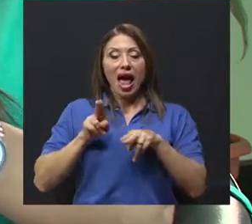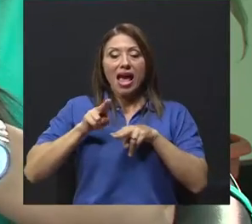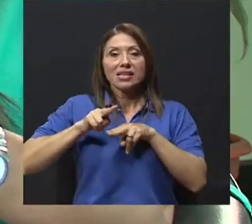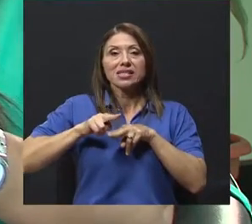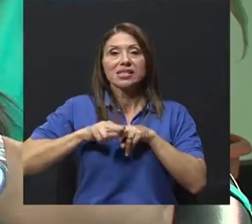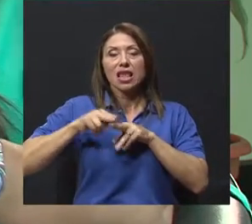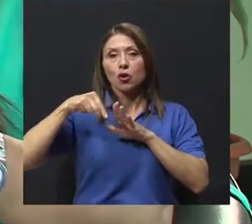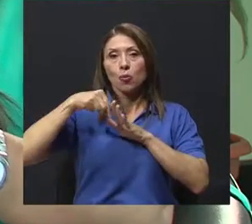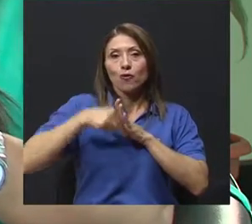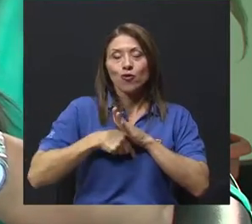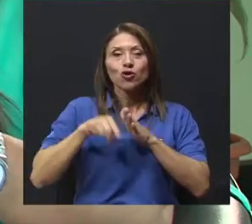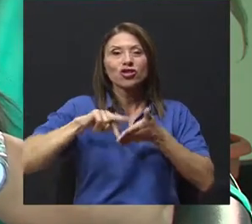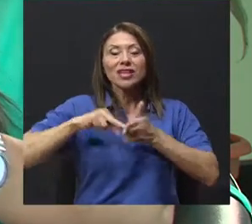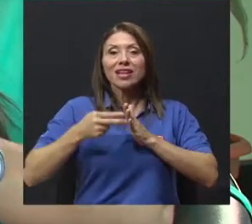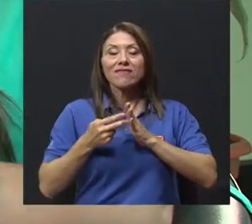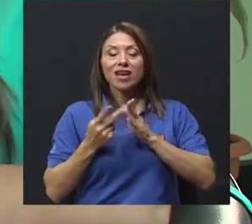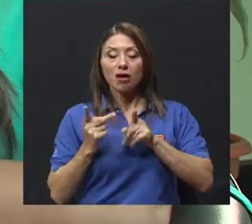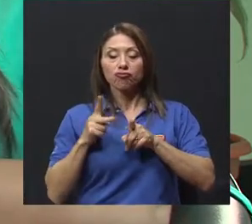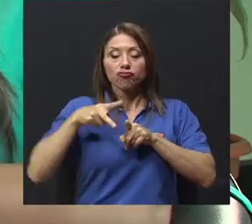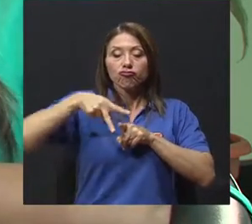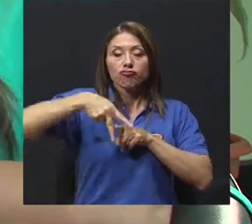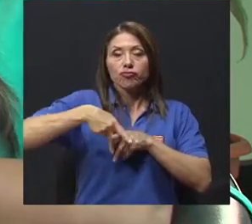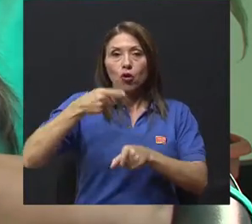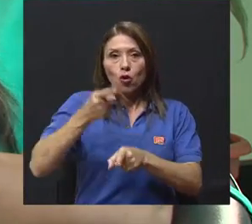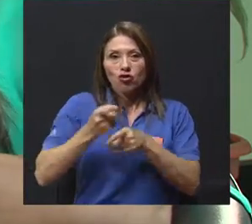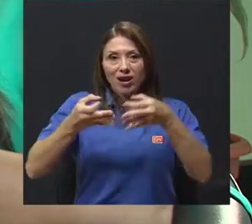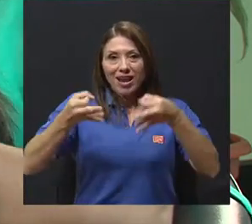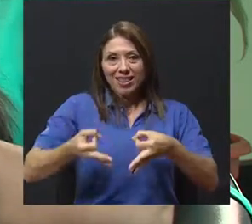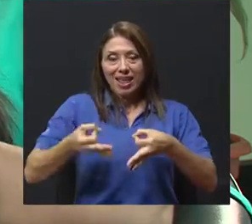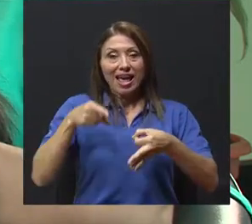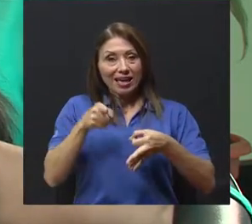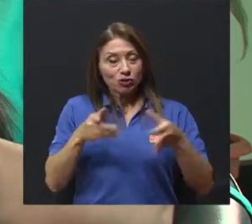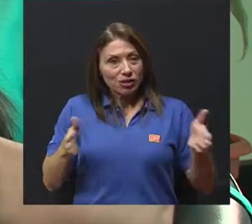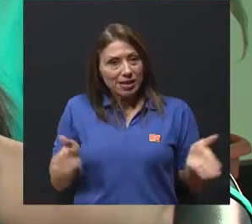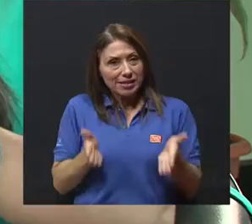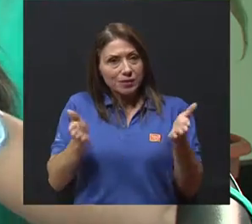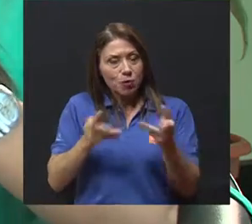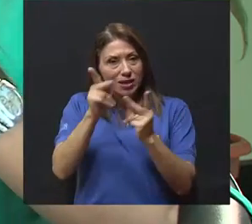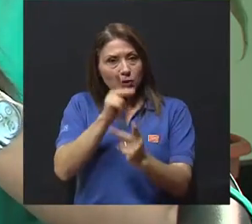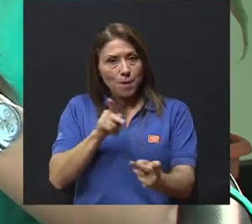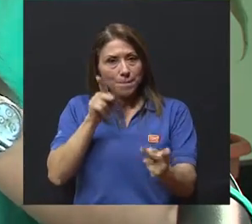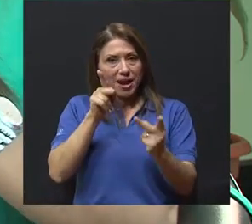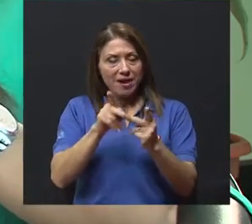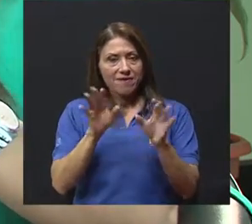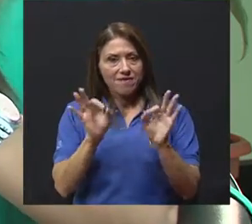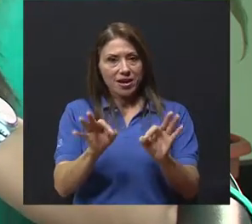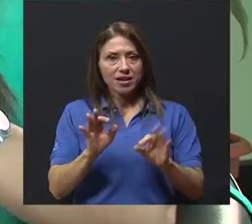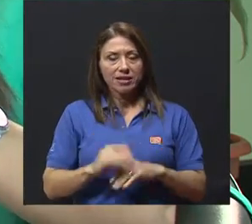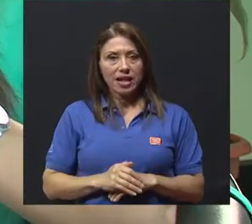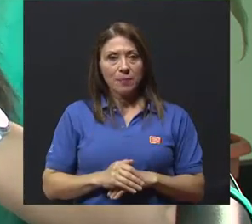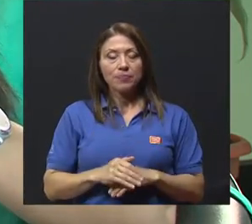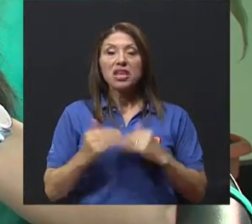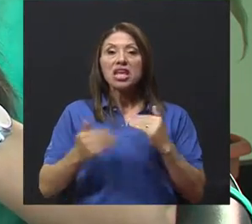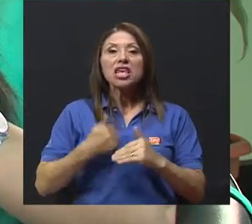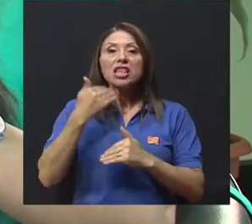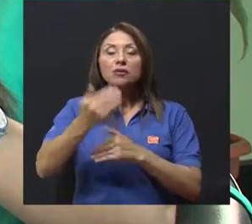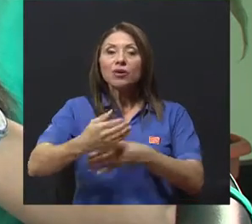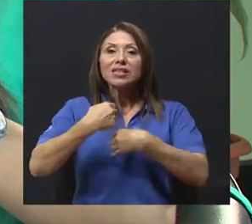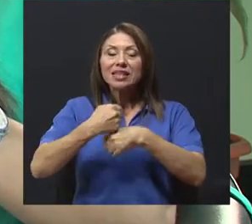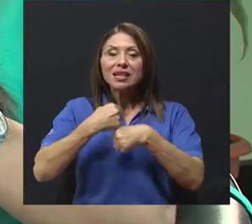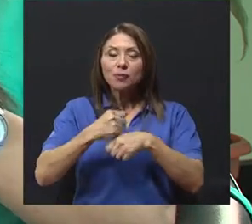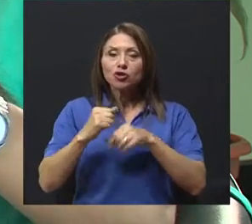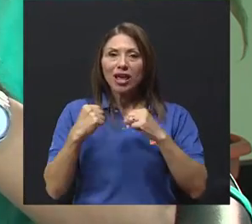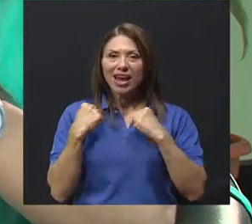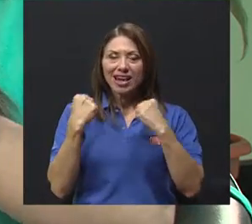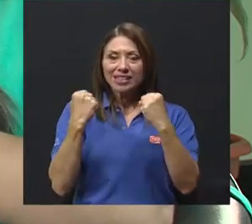que es montar de la forma correcta que ahí es donde sea la estimulación perfecta y después hacemos lo que es ejercicios